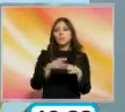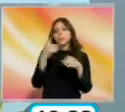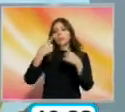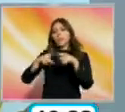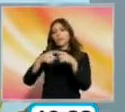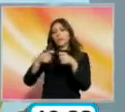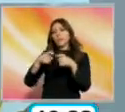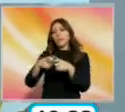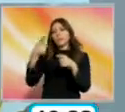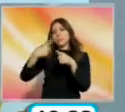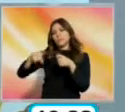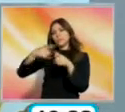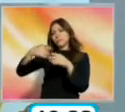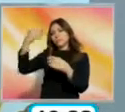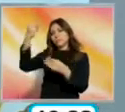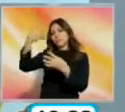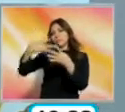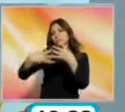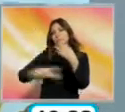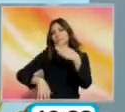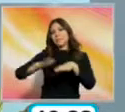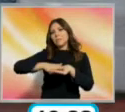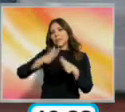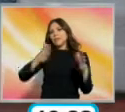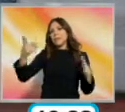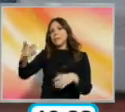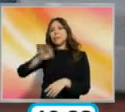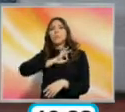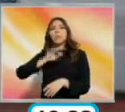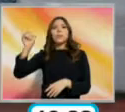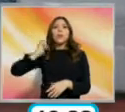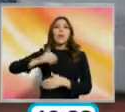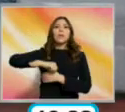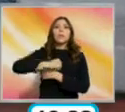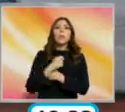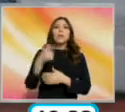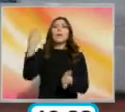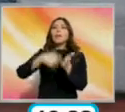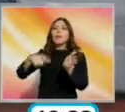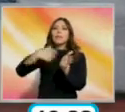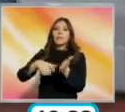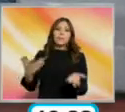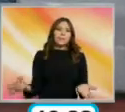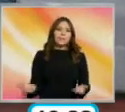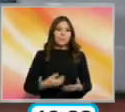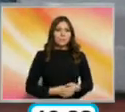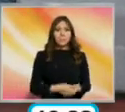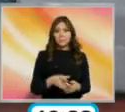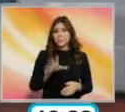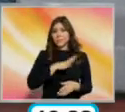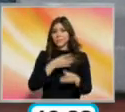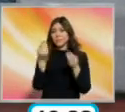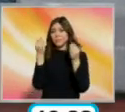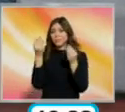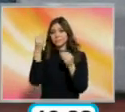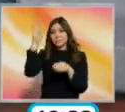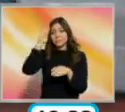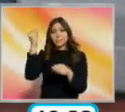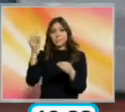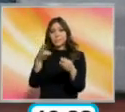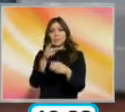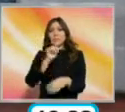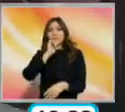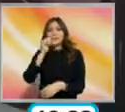música Por un 1000 mes. veces Es más grande infinita que la que ya, podrías haber tenido. Pisu, Exactamente. es Tú tenías un montón de música en la nada, porque Claro. literalmente